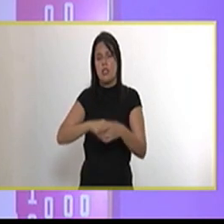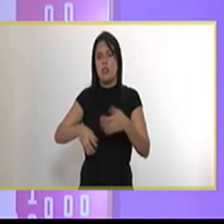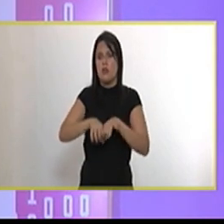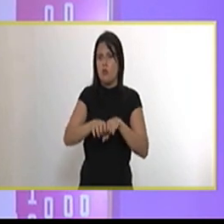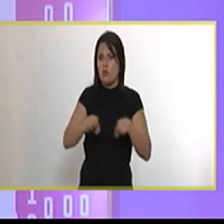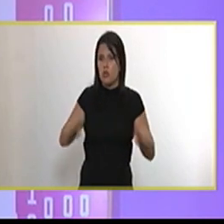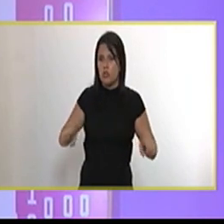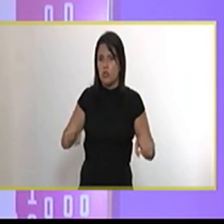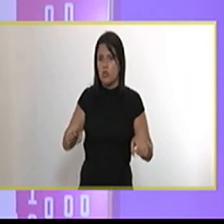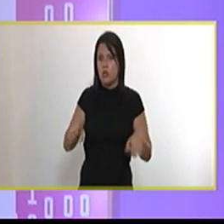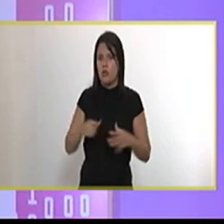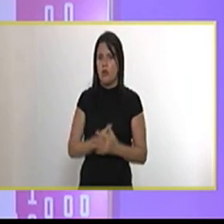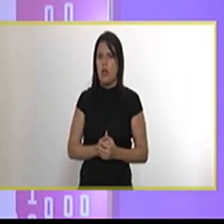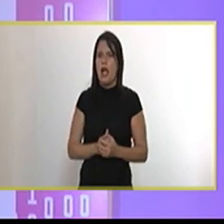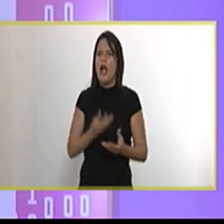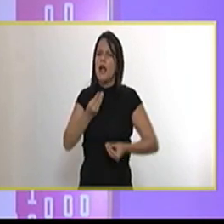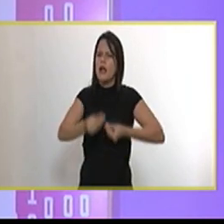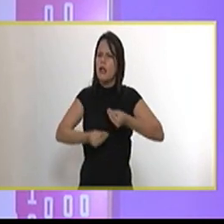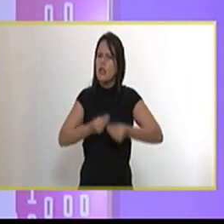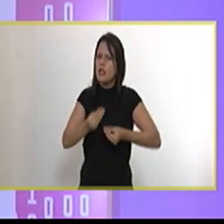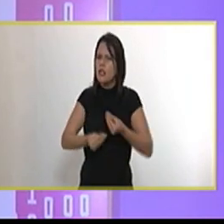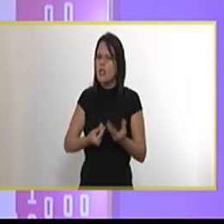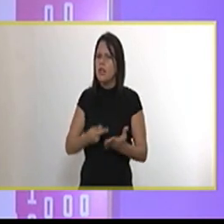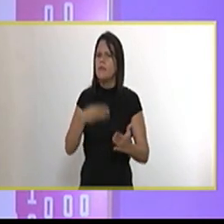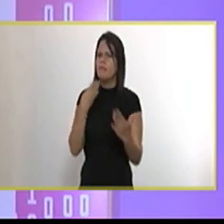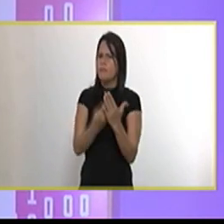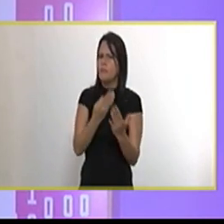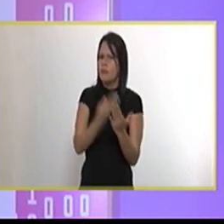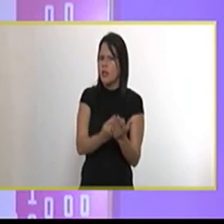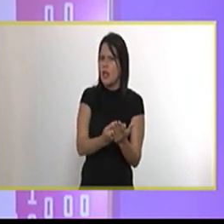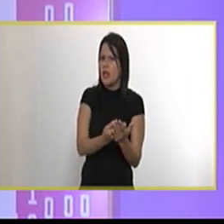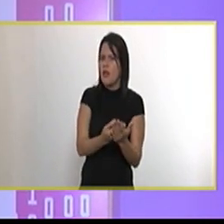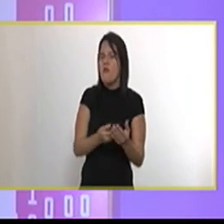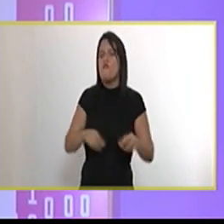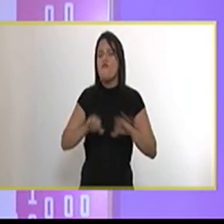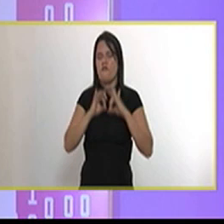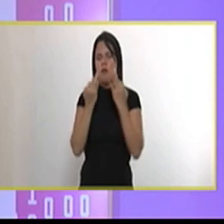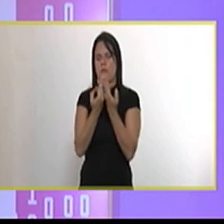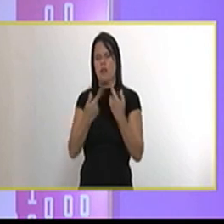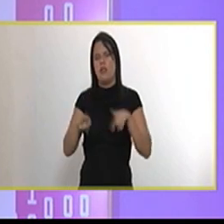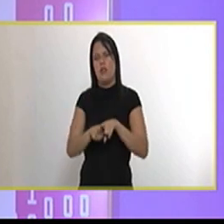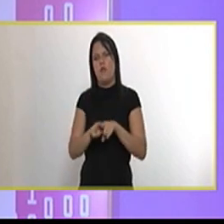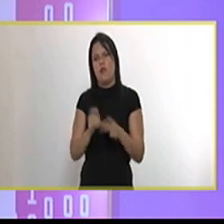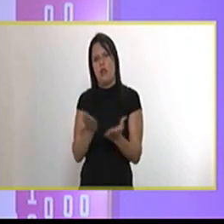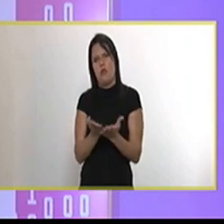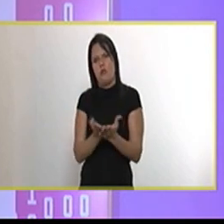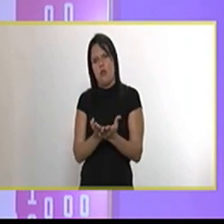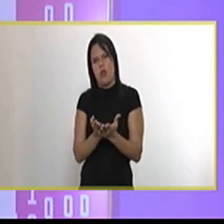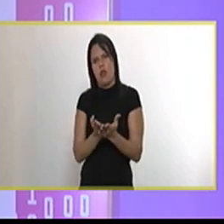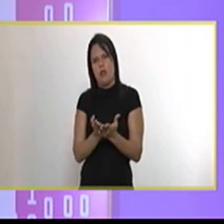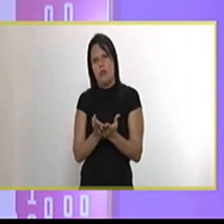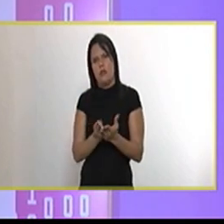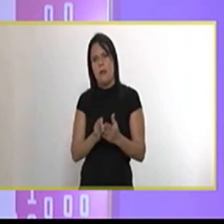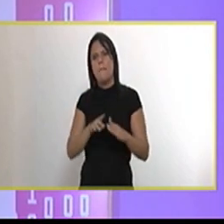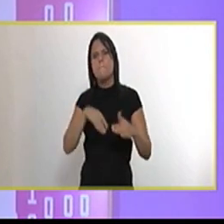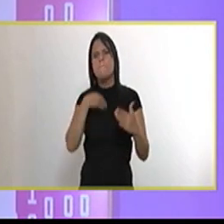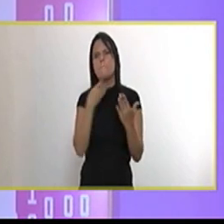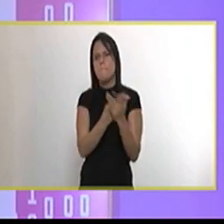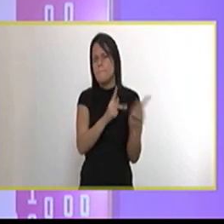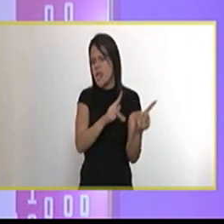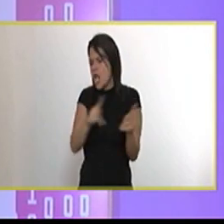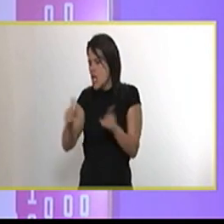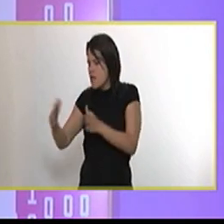Educación han implementado un plan denominado Cada Familia Una Escuela, basado en planificaciones